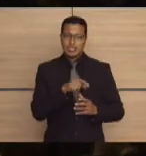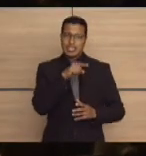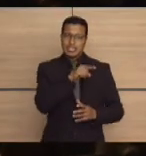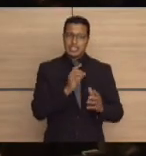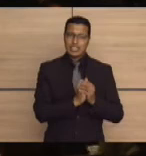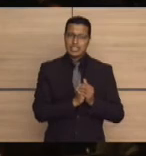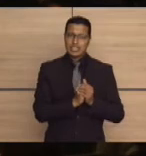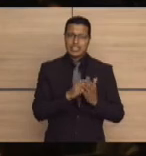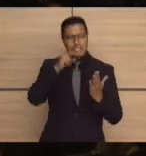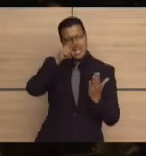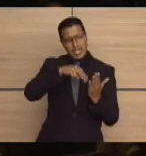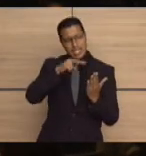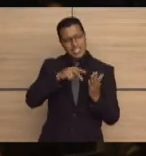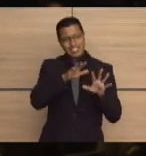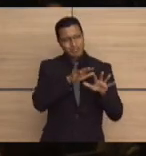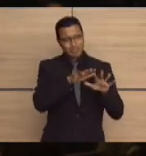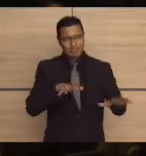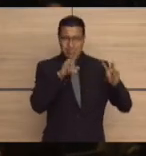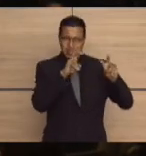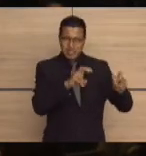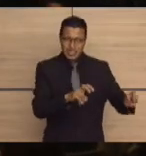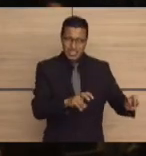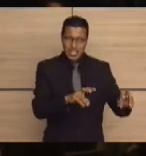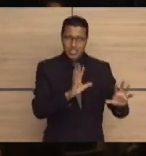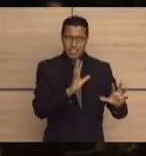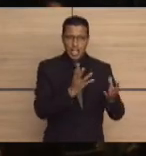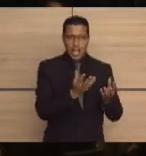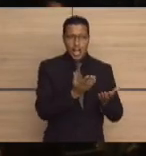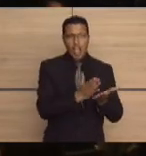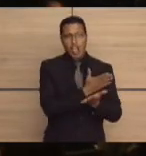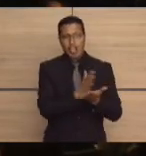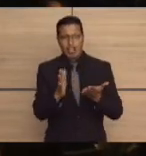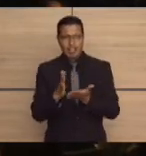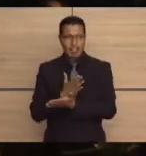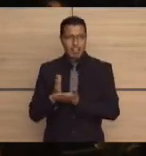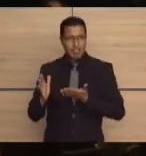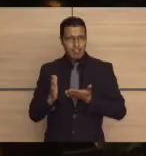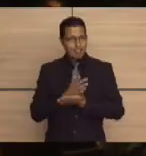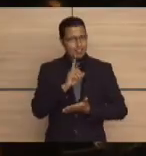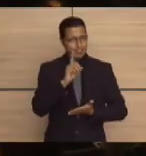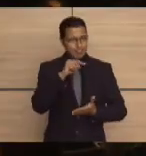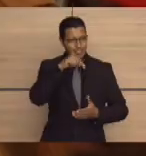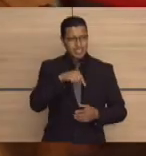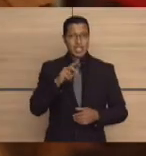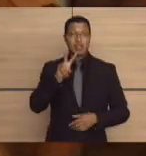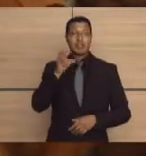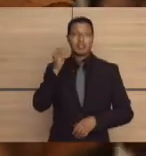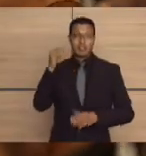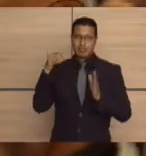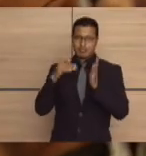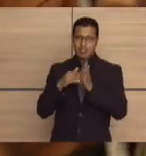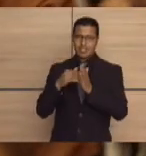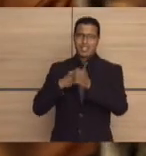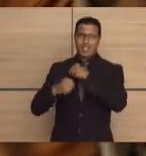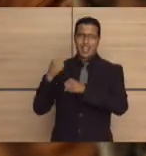lectura compleja del territorio no puede excluir el hecho de que aquí durante 20.000 años